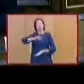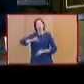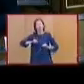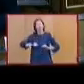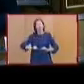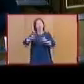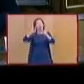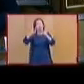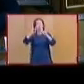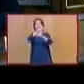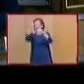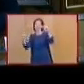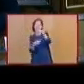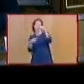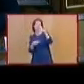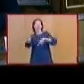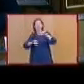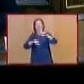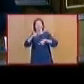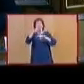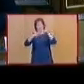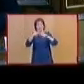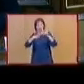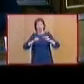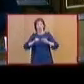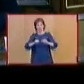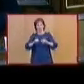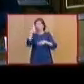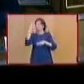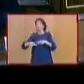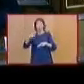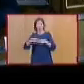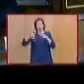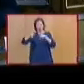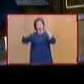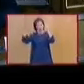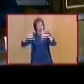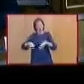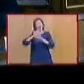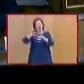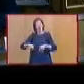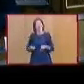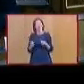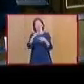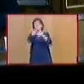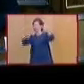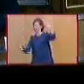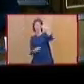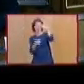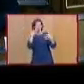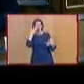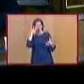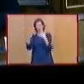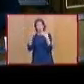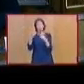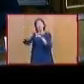desventaja respecto a la media. Una política indiscriminada no solo agudizaría las diferencias, sino que desataría los mismos peligros